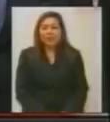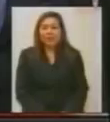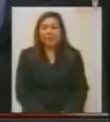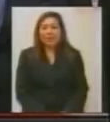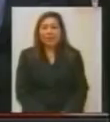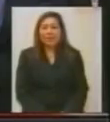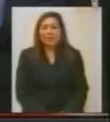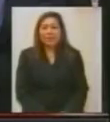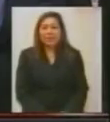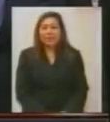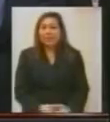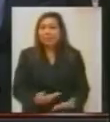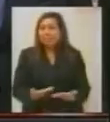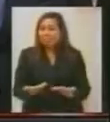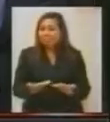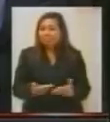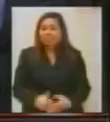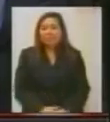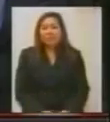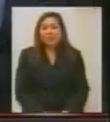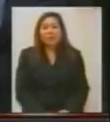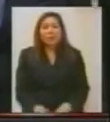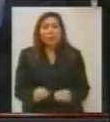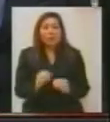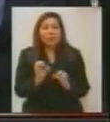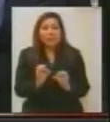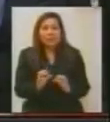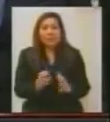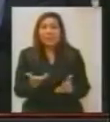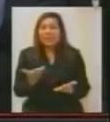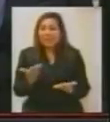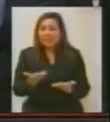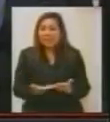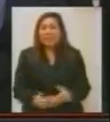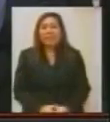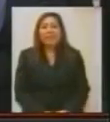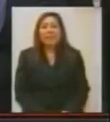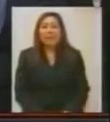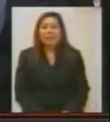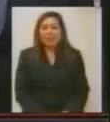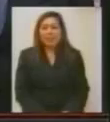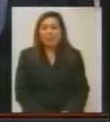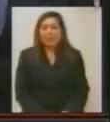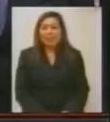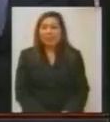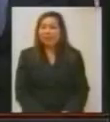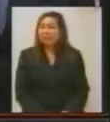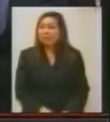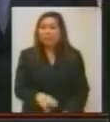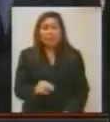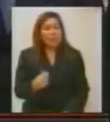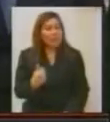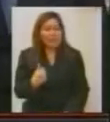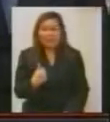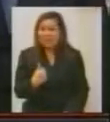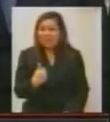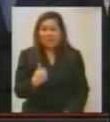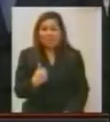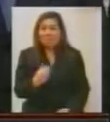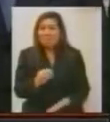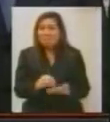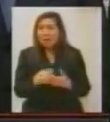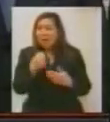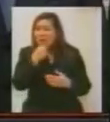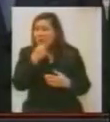Perdón. Van a alejarse otros congresistas de Gana Perú, ¿eso es cierto? ¿Usted conoce de ello? ¿Hay renuncias? No, no tenemos, repito, mayor